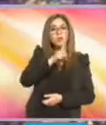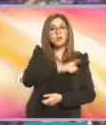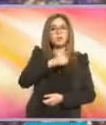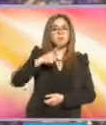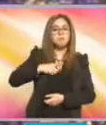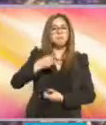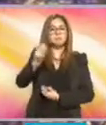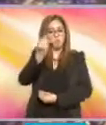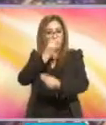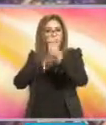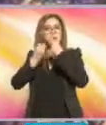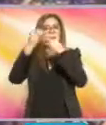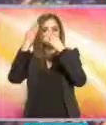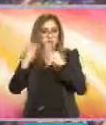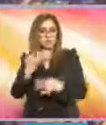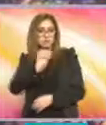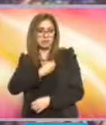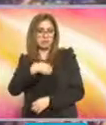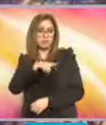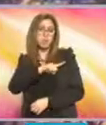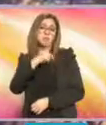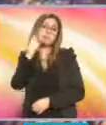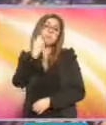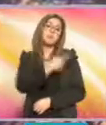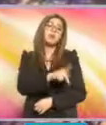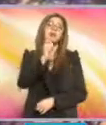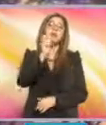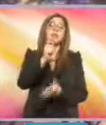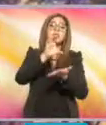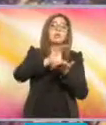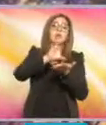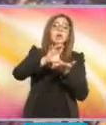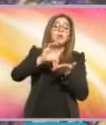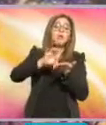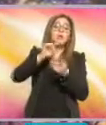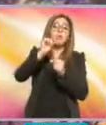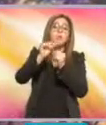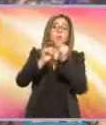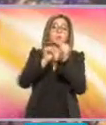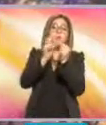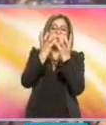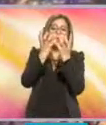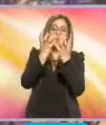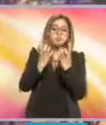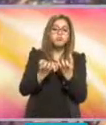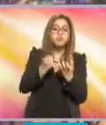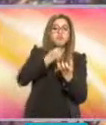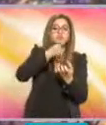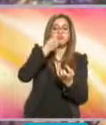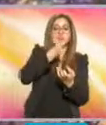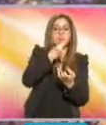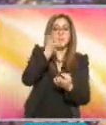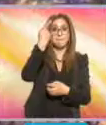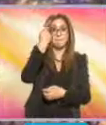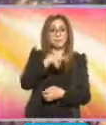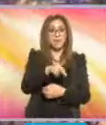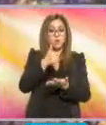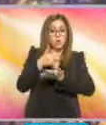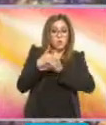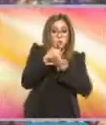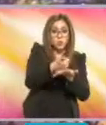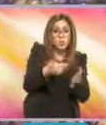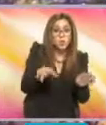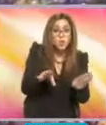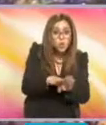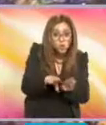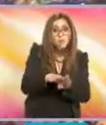con una buena alimentación, pero pues al final del día todas nuestras células poco a poco irán envejeciendo, pero la forma de hacerlo es diferente cuando